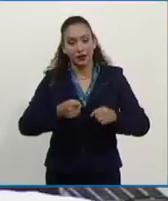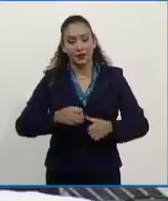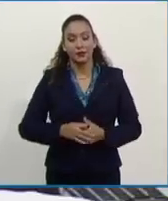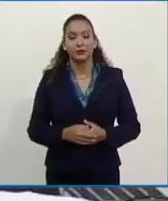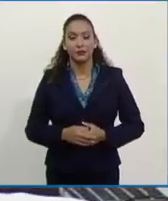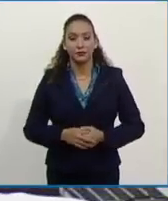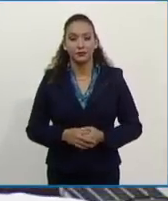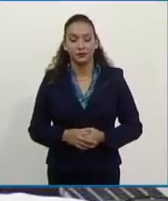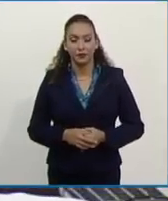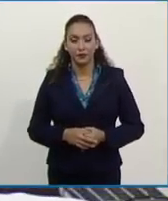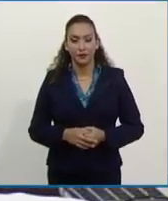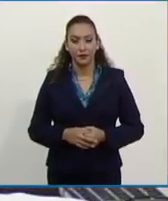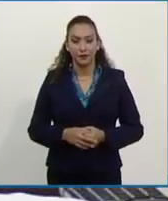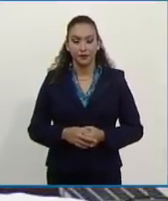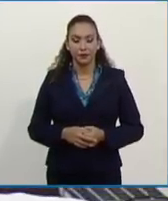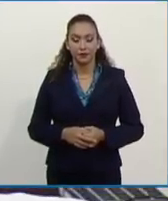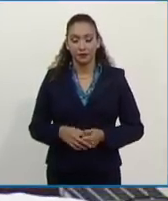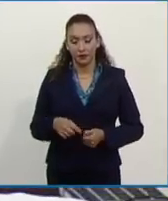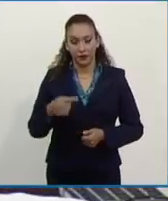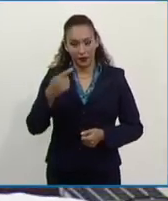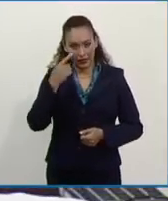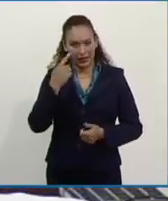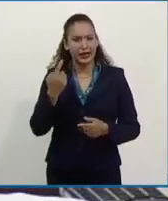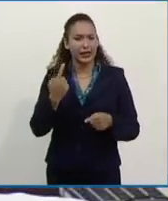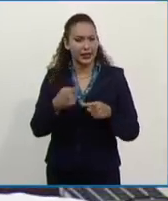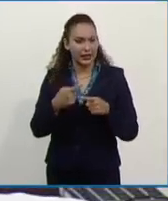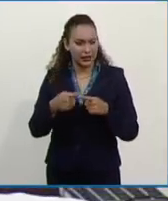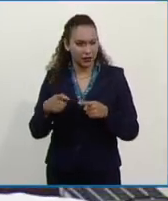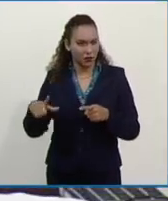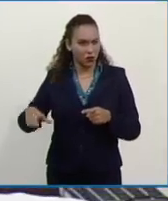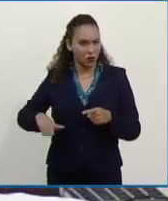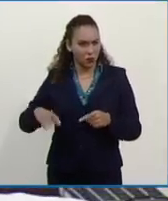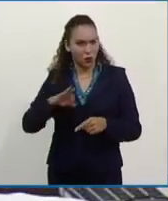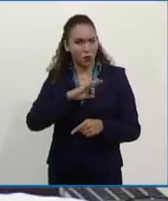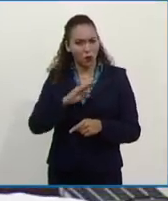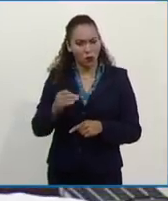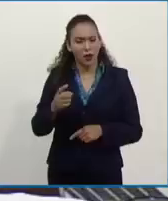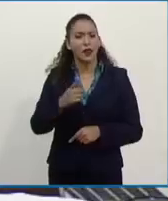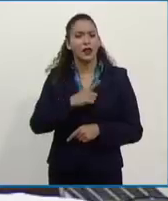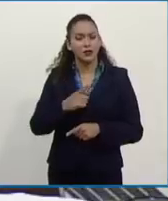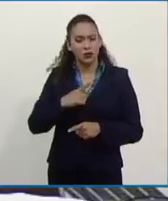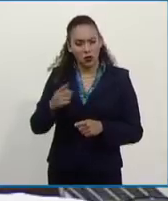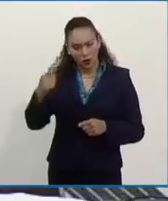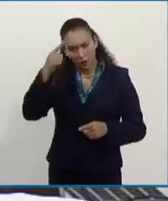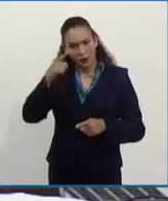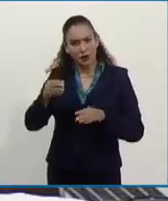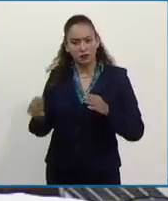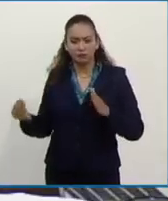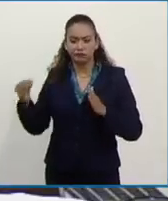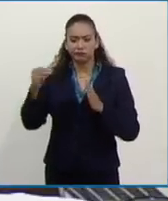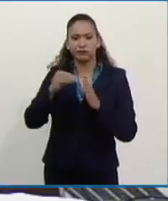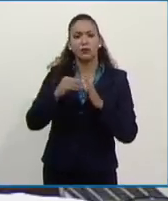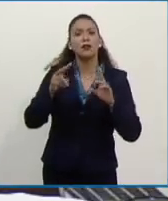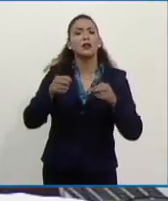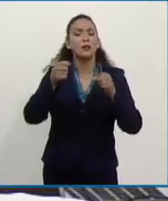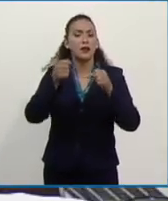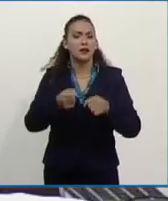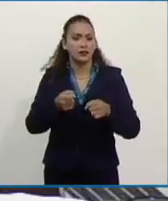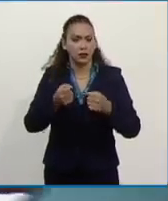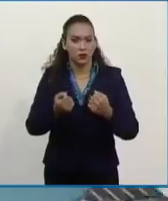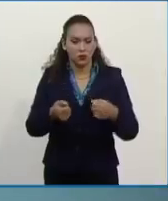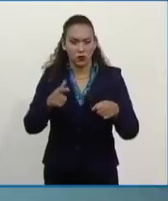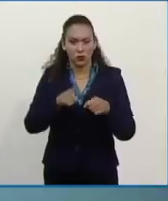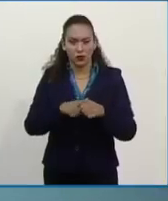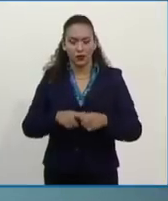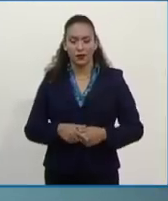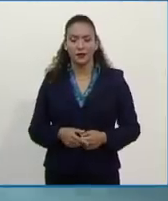No se advierte que dicho orden de gobierno goce de una autonomía administrativa y de gestión en materia de seguridad ciudadana.